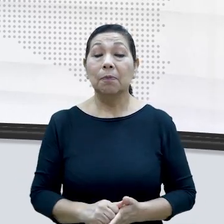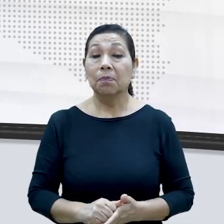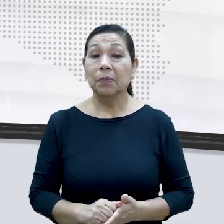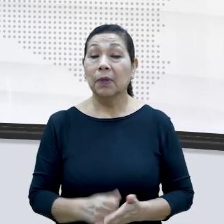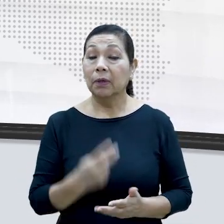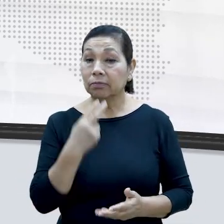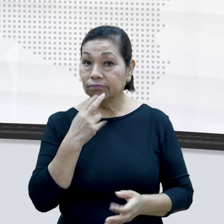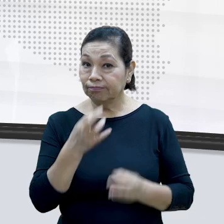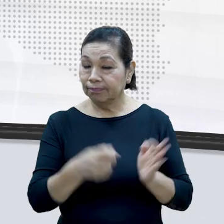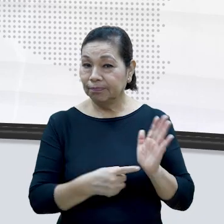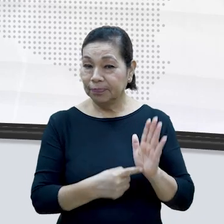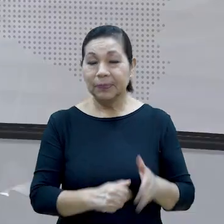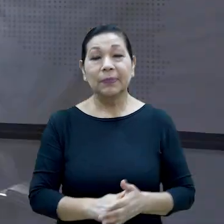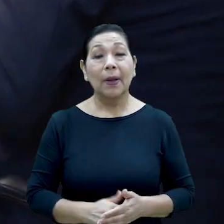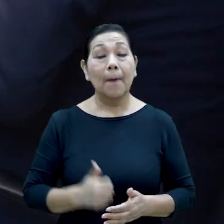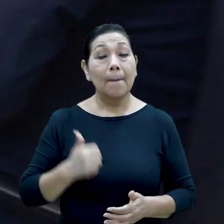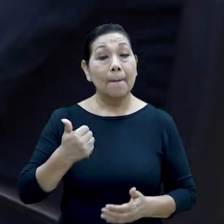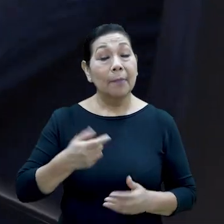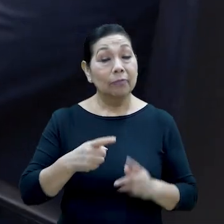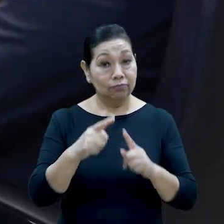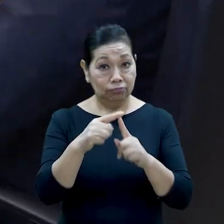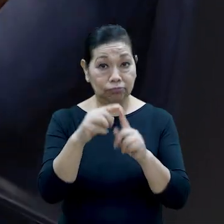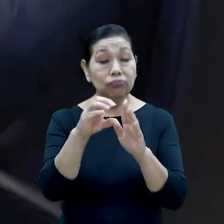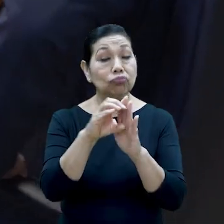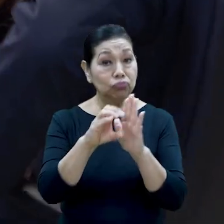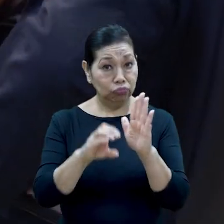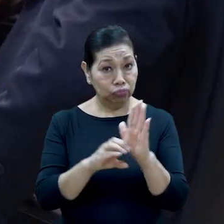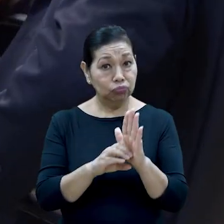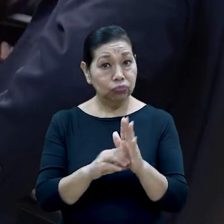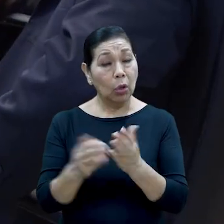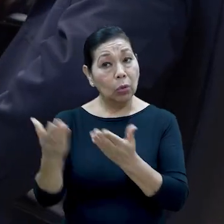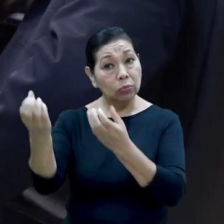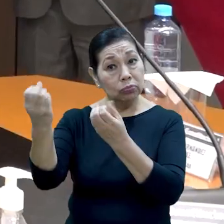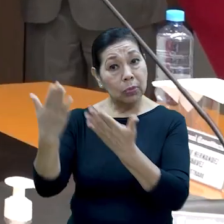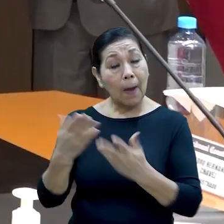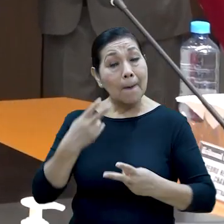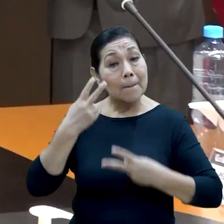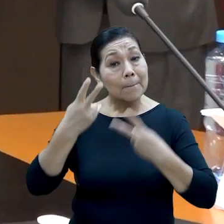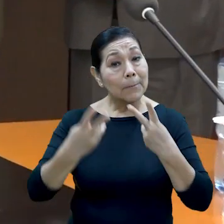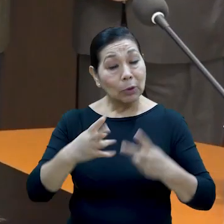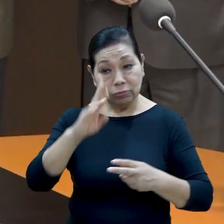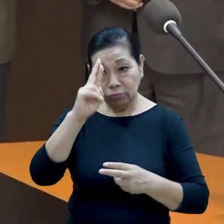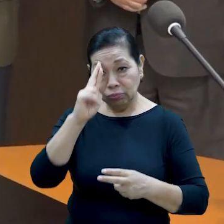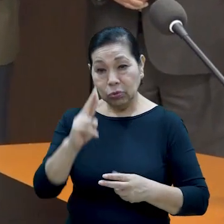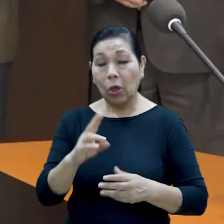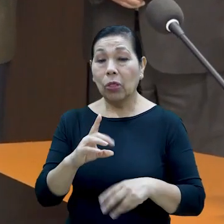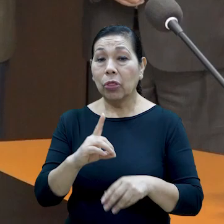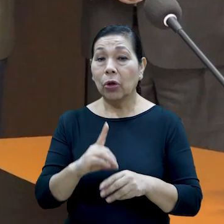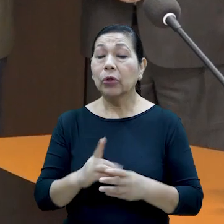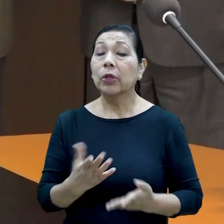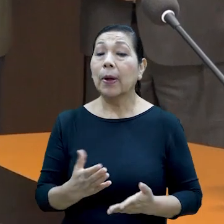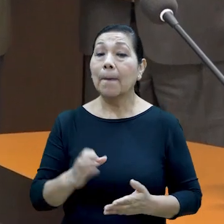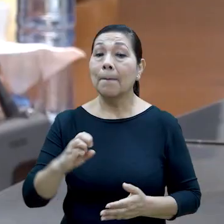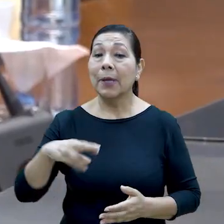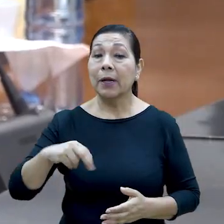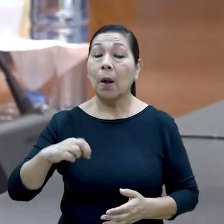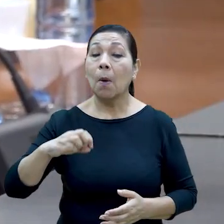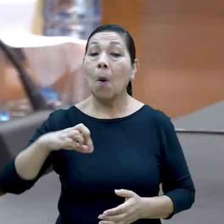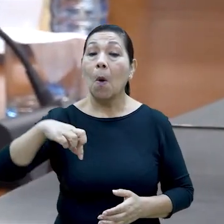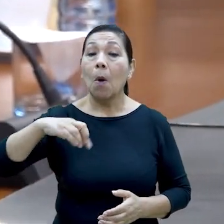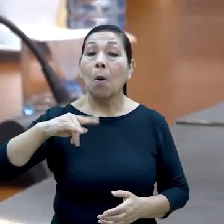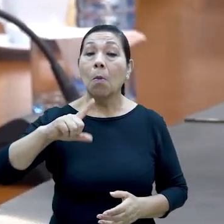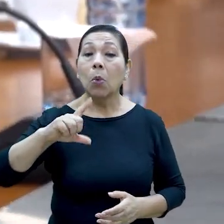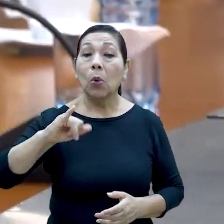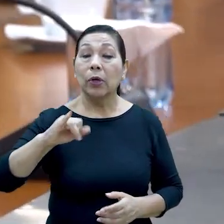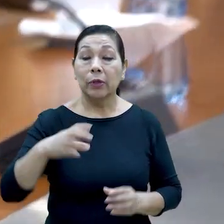Pulido. Enseguida los detalles. Magistrados del Tribunal Constitucional recibieron la visita protocolar del doctor Carlos Bernal